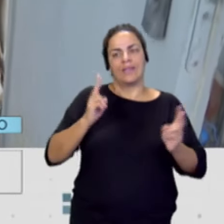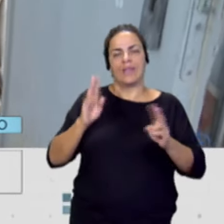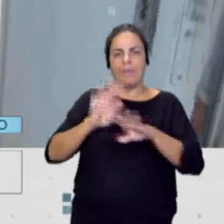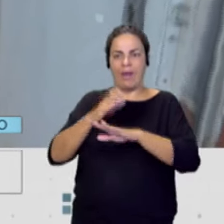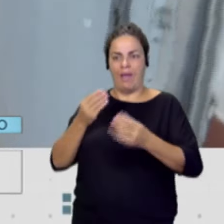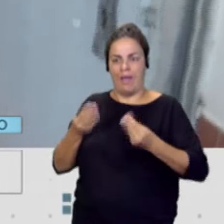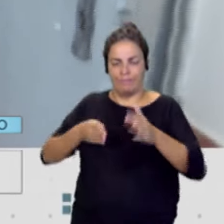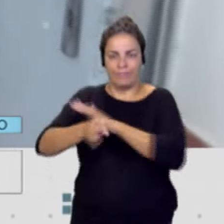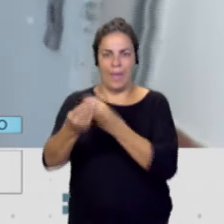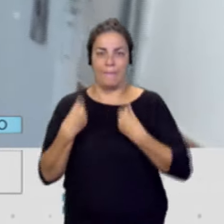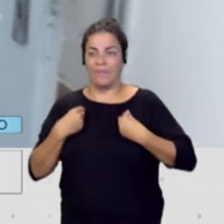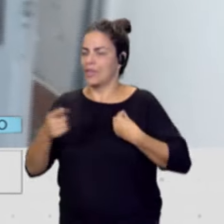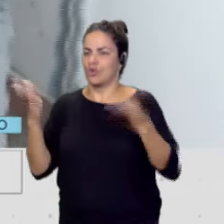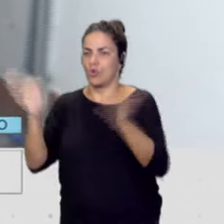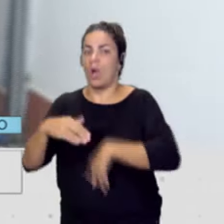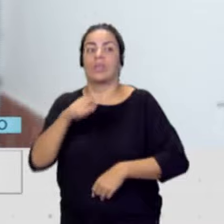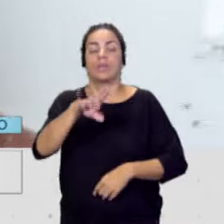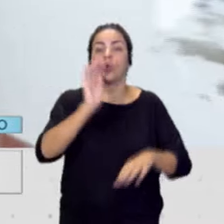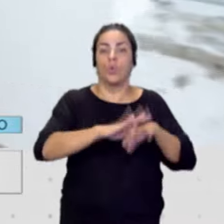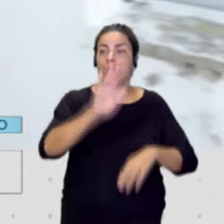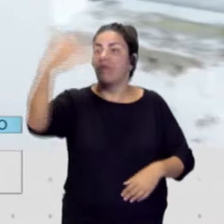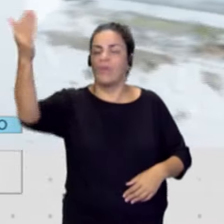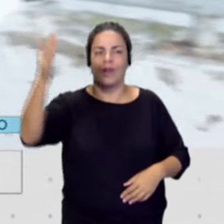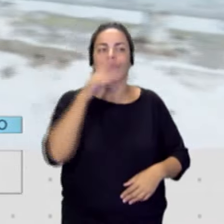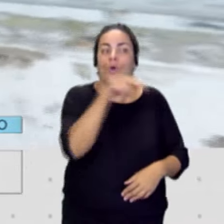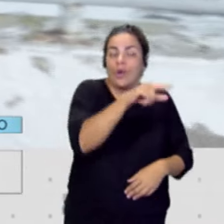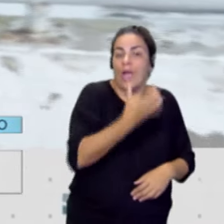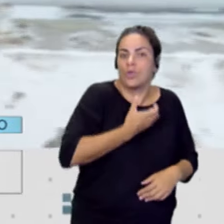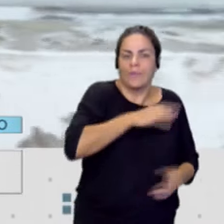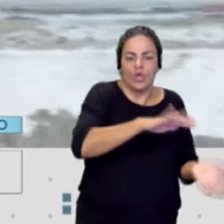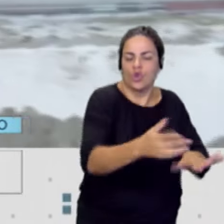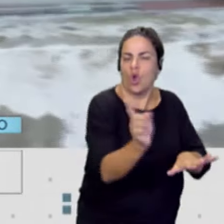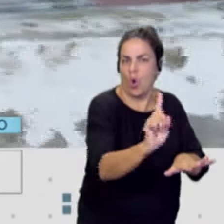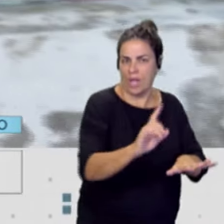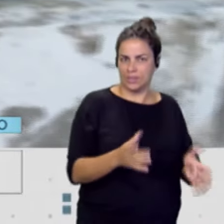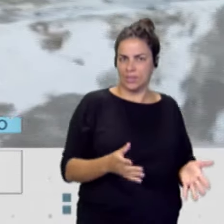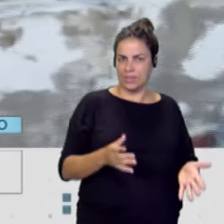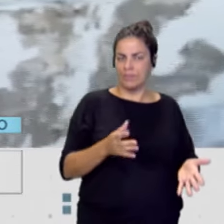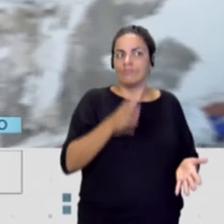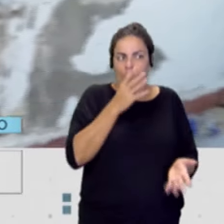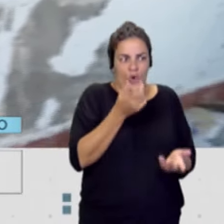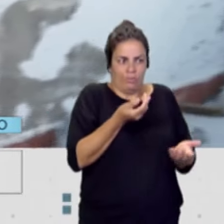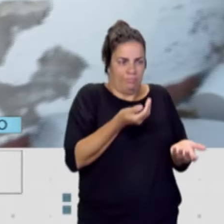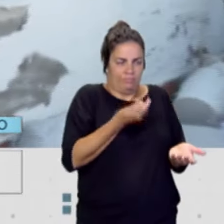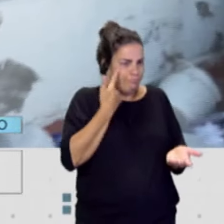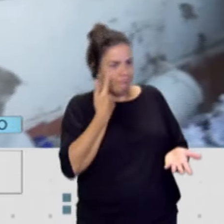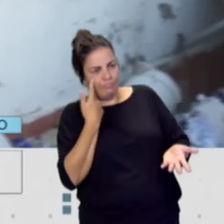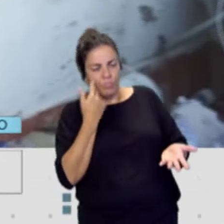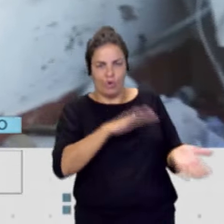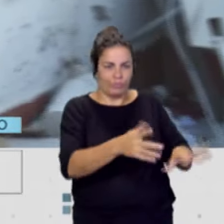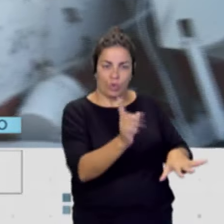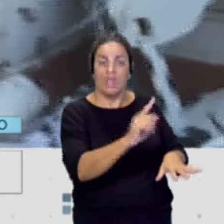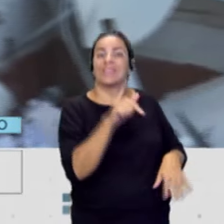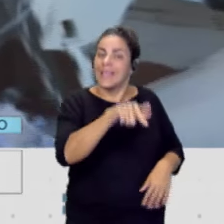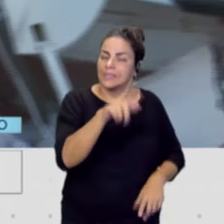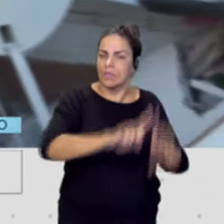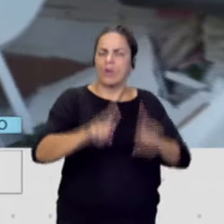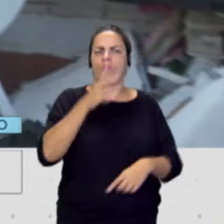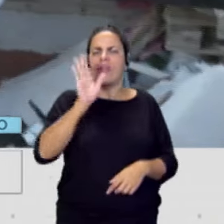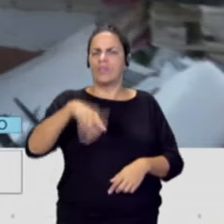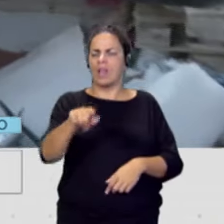eso no es que no lo fiscalizo, es que no lo ejecuto. Y este es un gravísimo problema, porque eso afecta a lo público, como estamos viendo, en